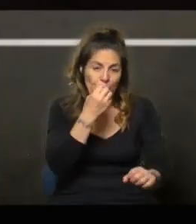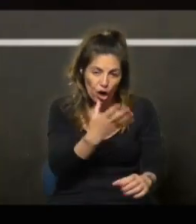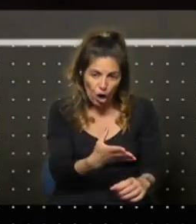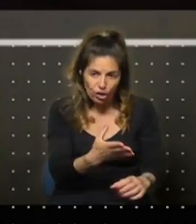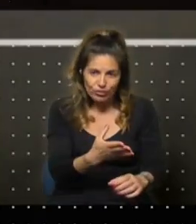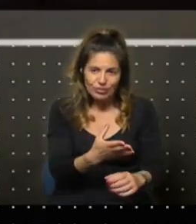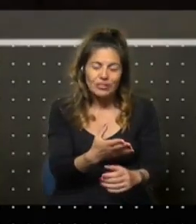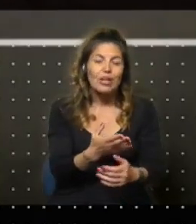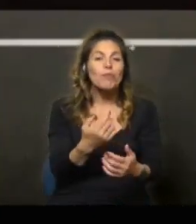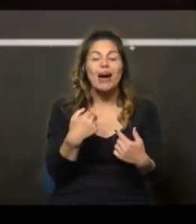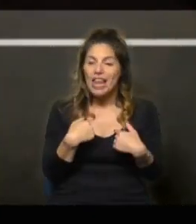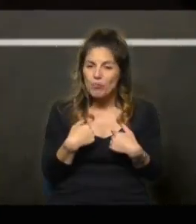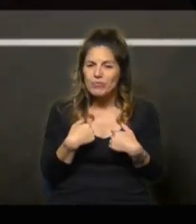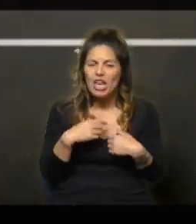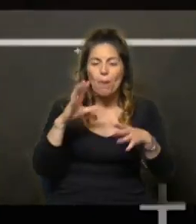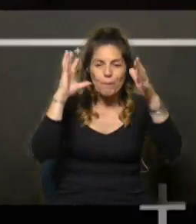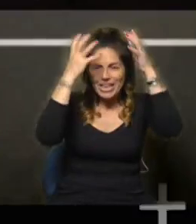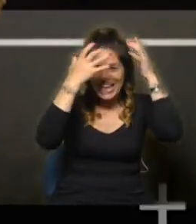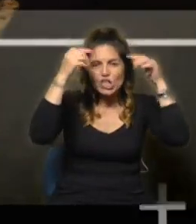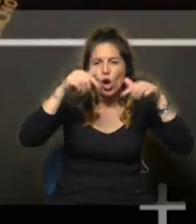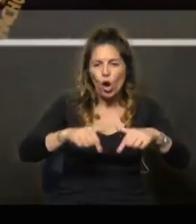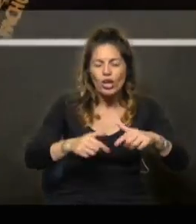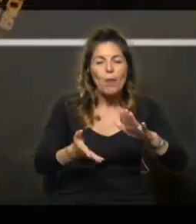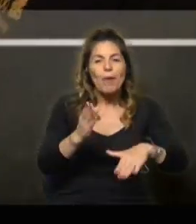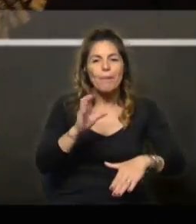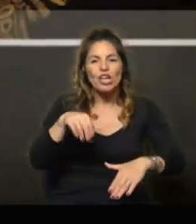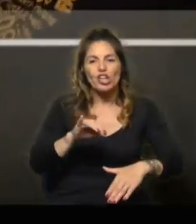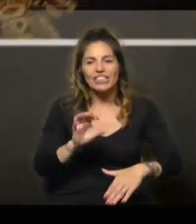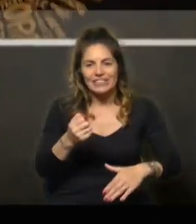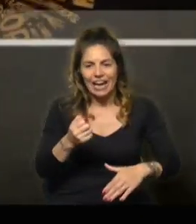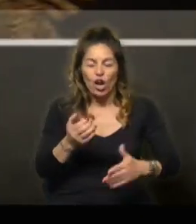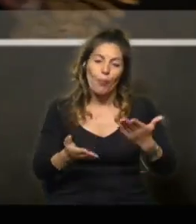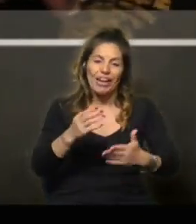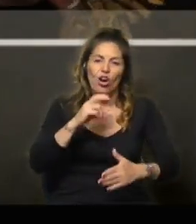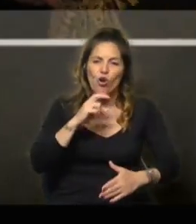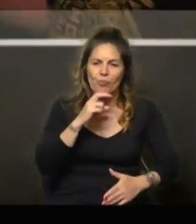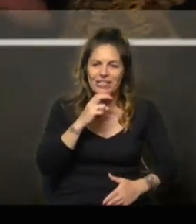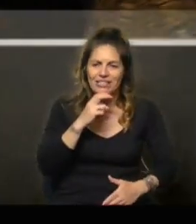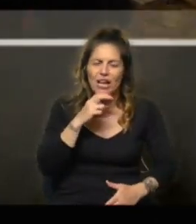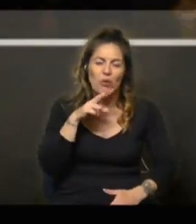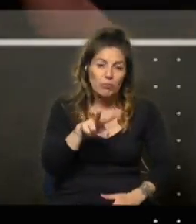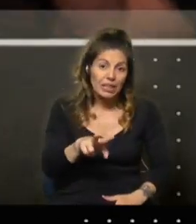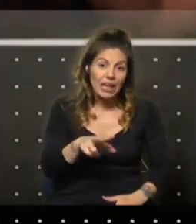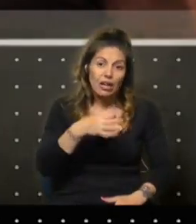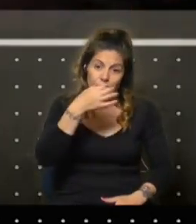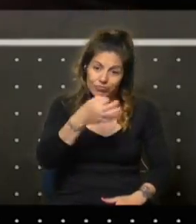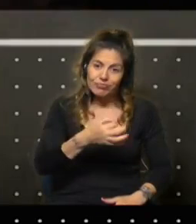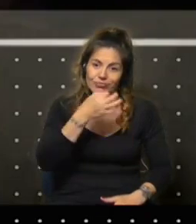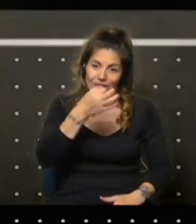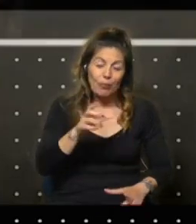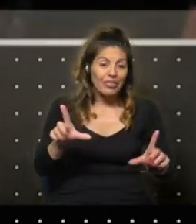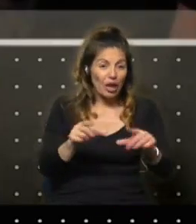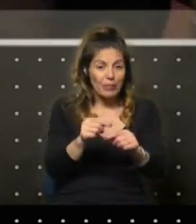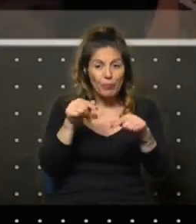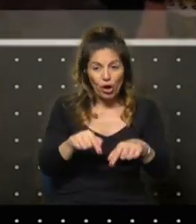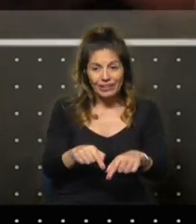entonces para mí mi ley hoy en día es más peronista que masa bueno miren Con qué testimonio cerramos